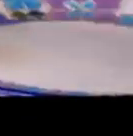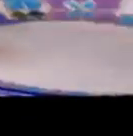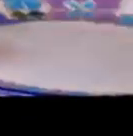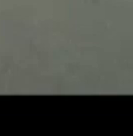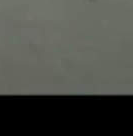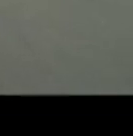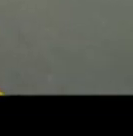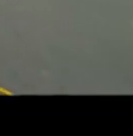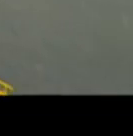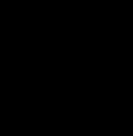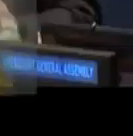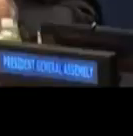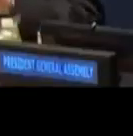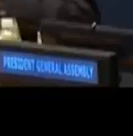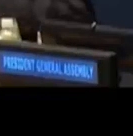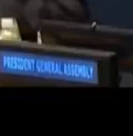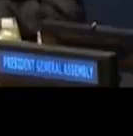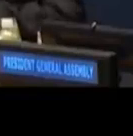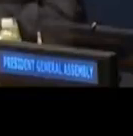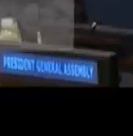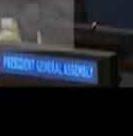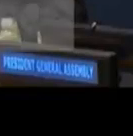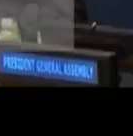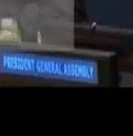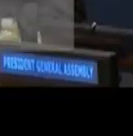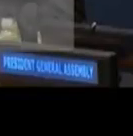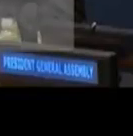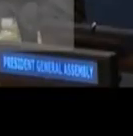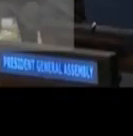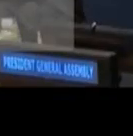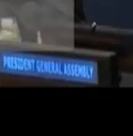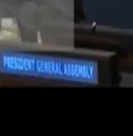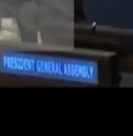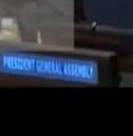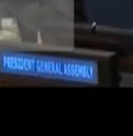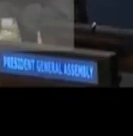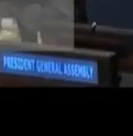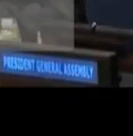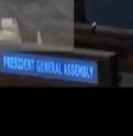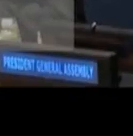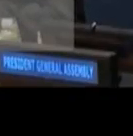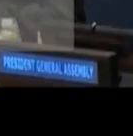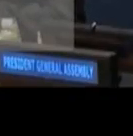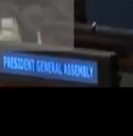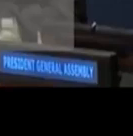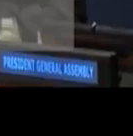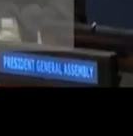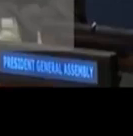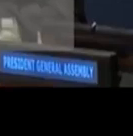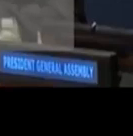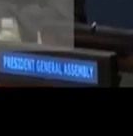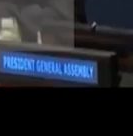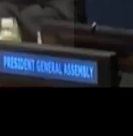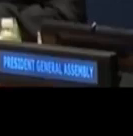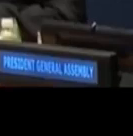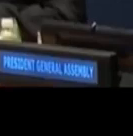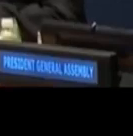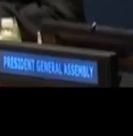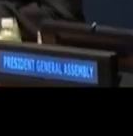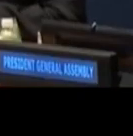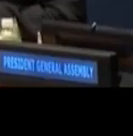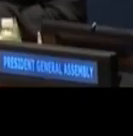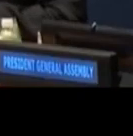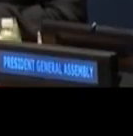alimentación, finanzas y otro. Nos reunimos hoy para dar la bienvenida a la nueva presidencia del Grupo de 77, la República del Ecuador,